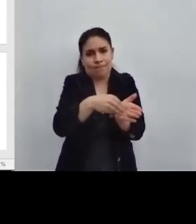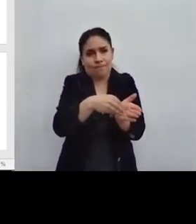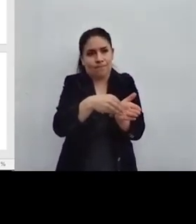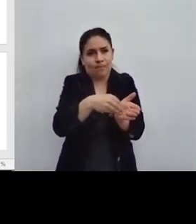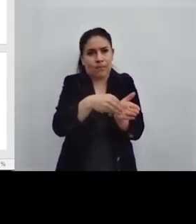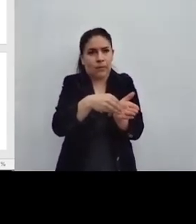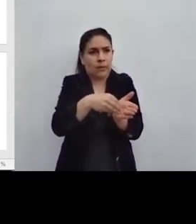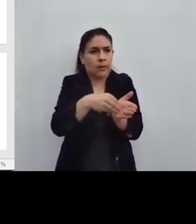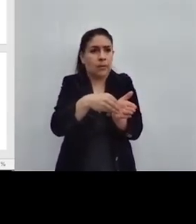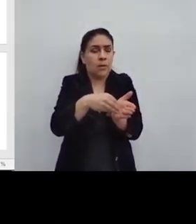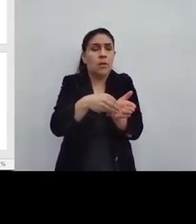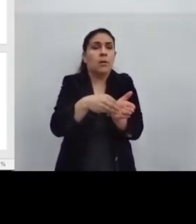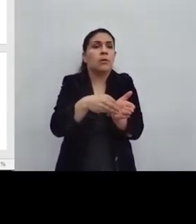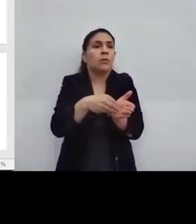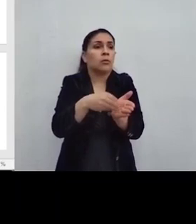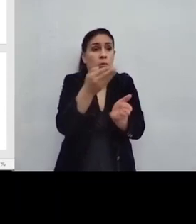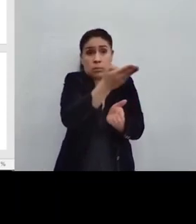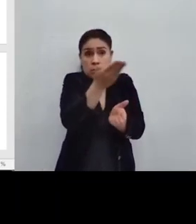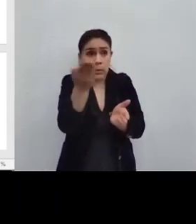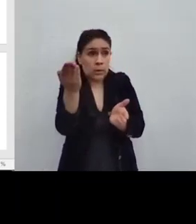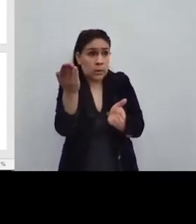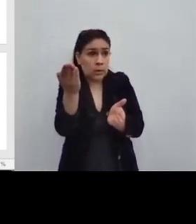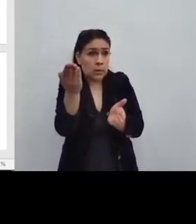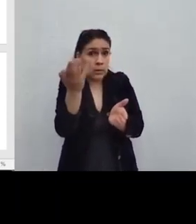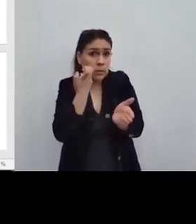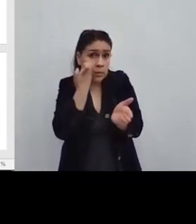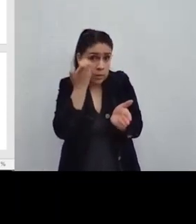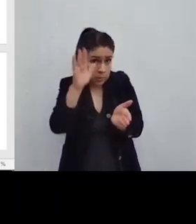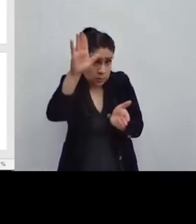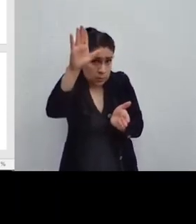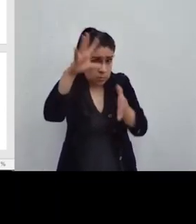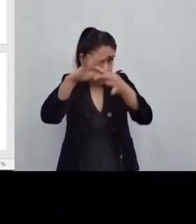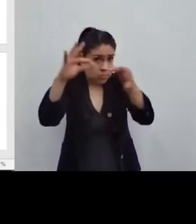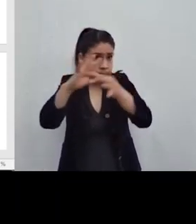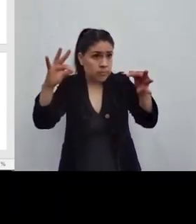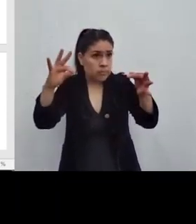¿Alguna observación al artículo?